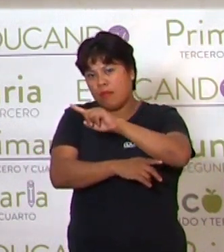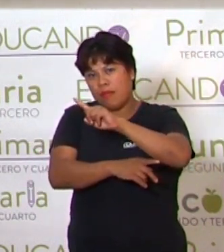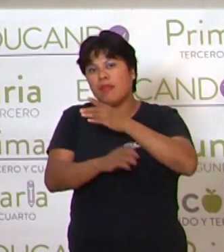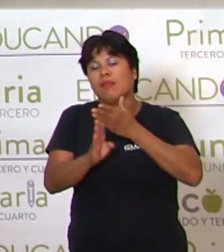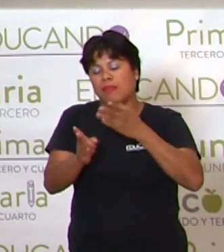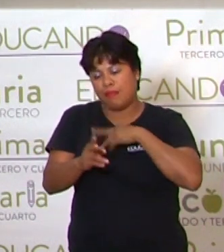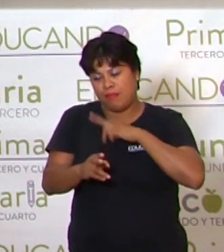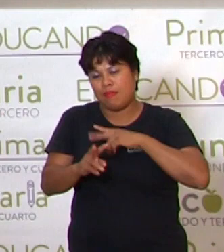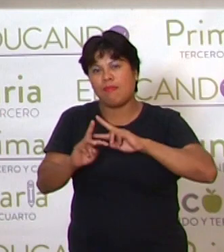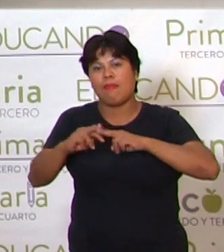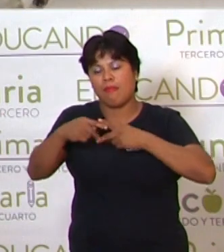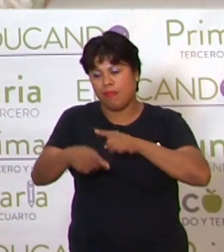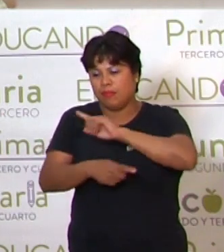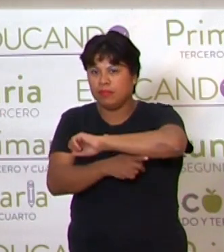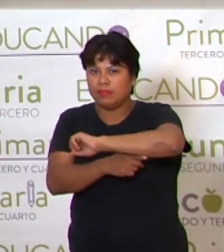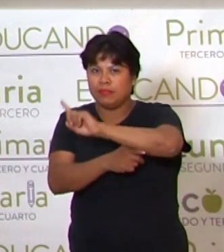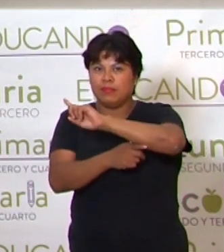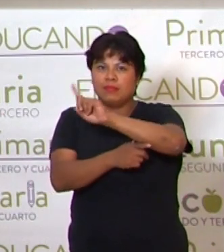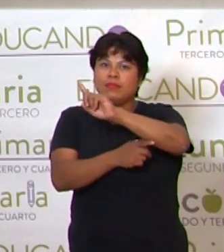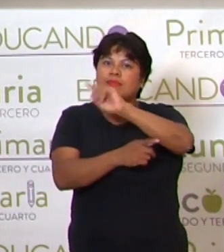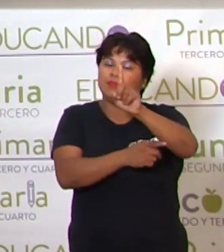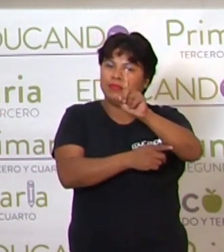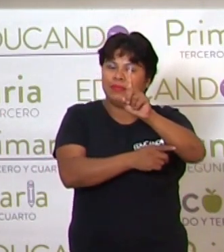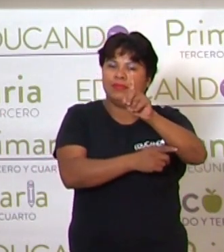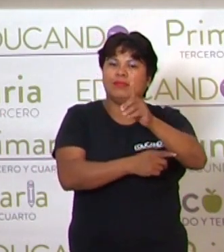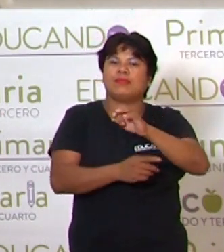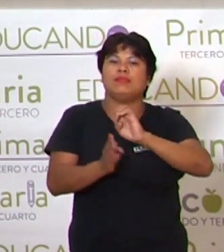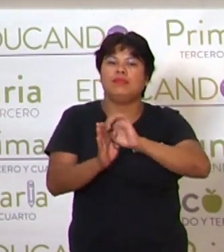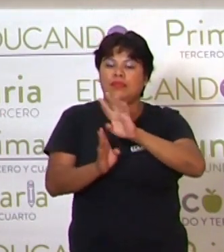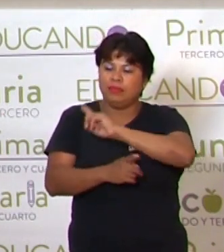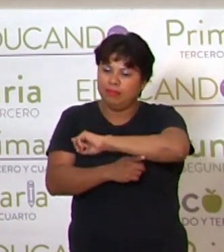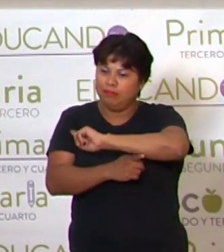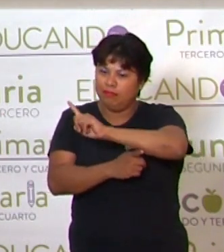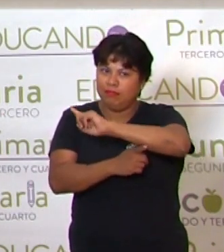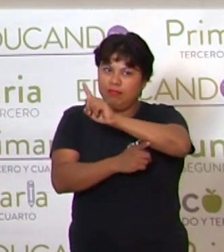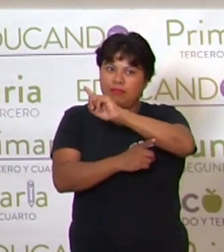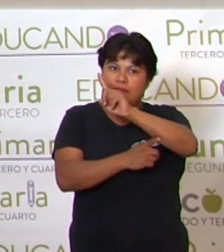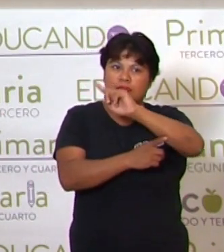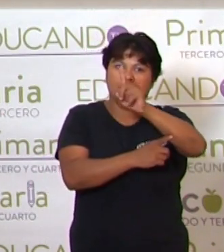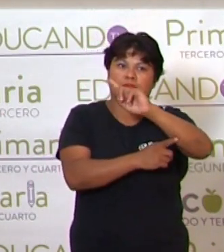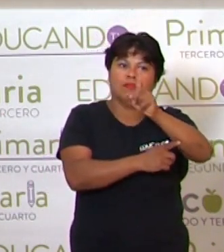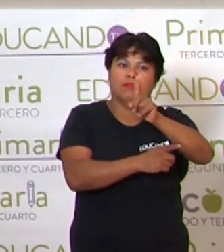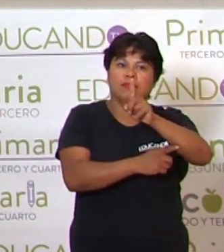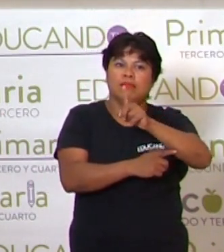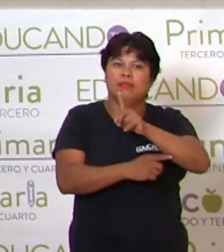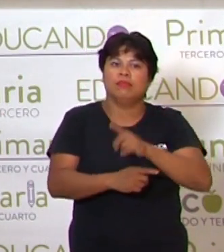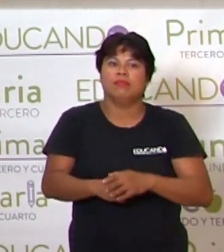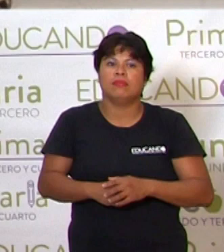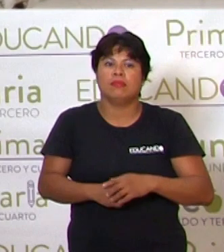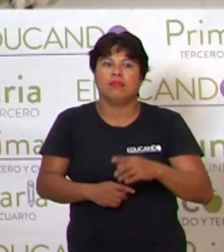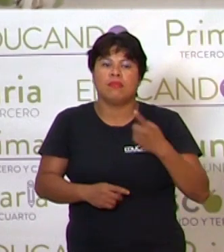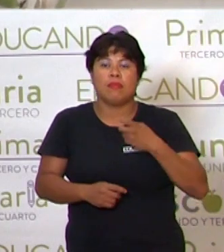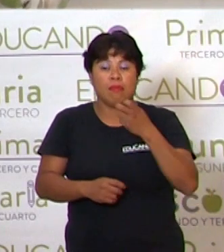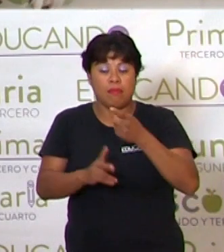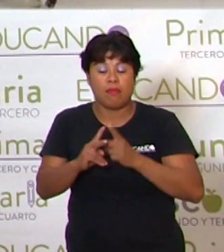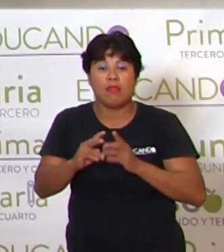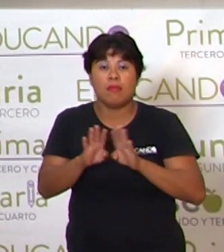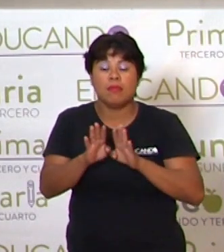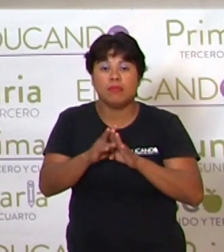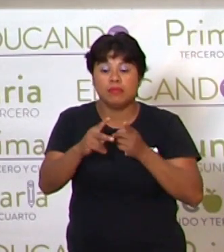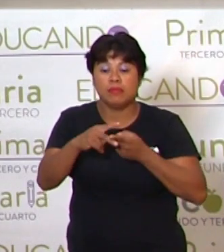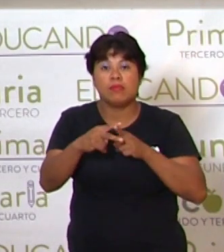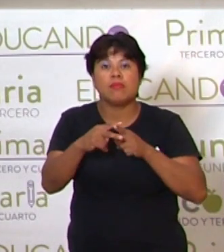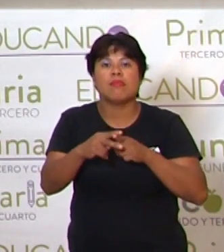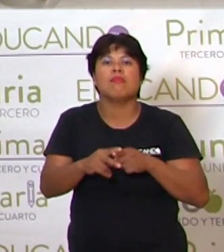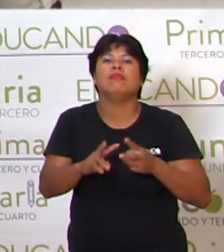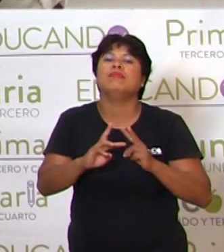cuenta, una manecilla del reloj normalmente gira hacia acá, ¿verdad? Para contar un ángulo, ¿cómo le hacemos?